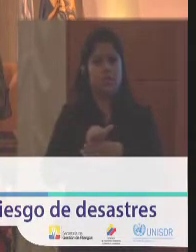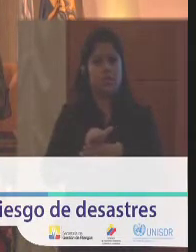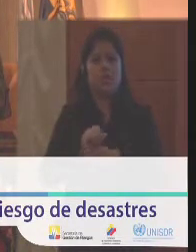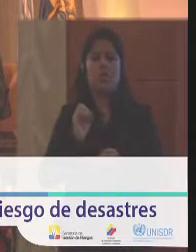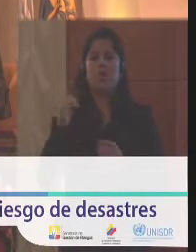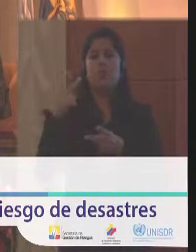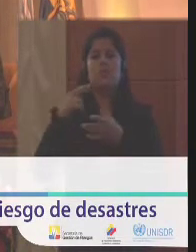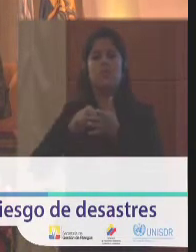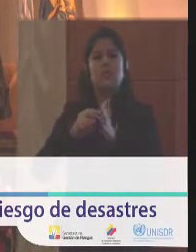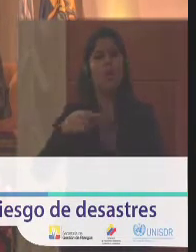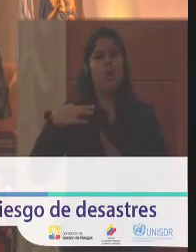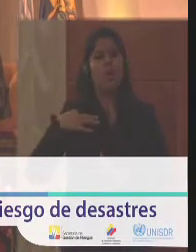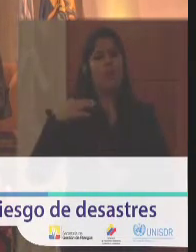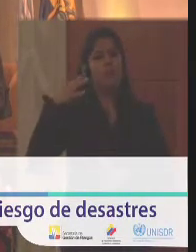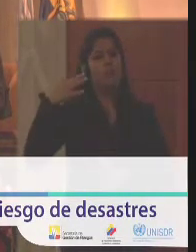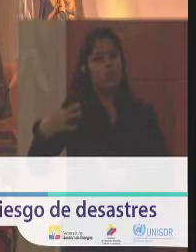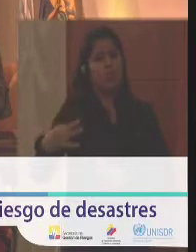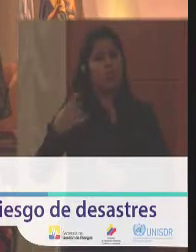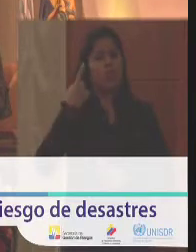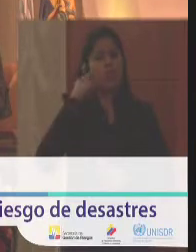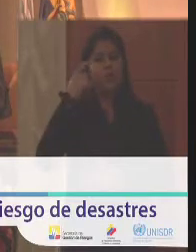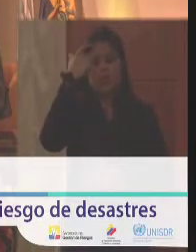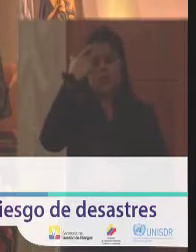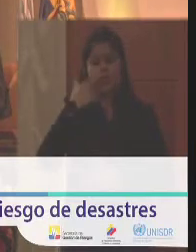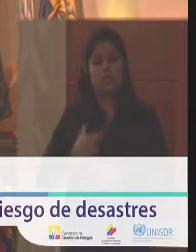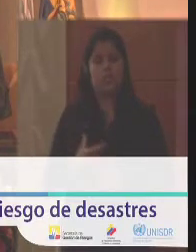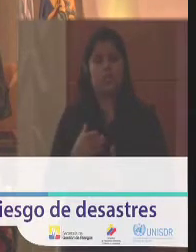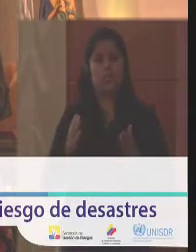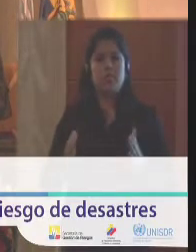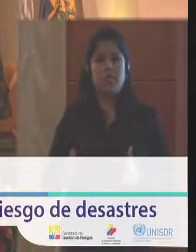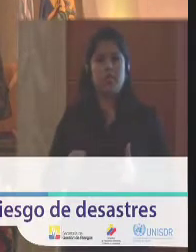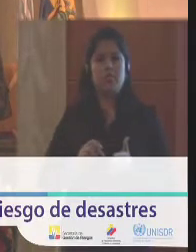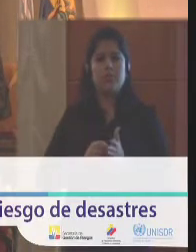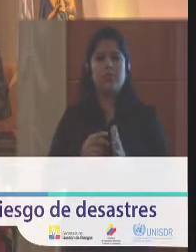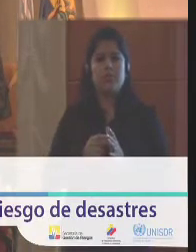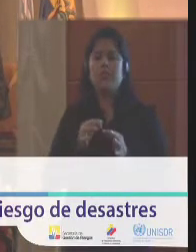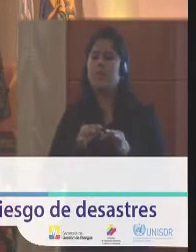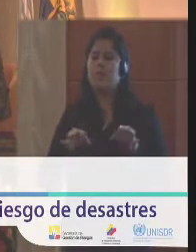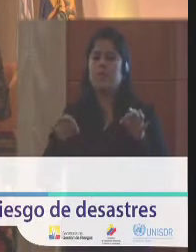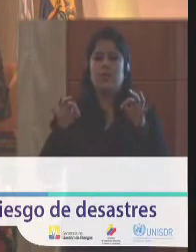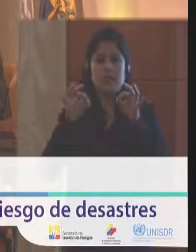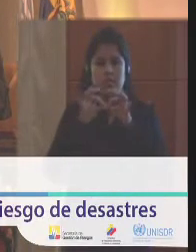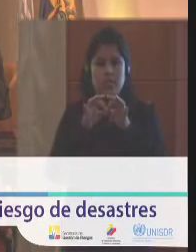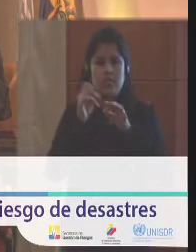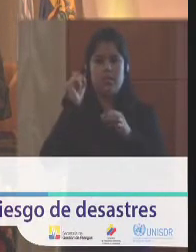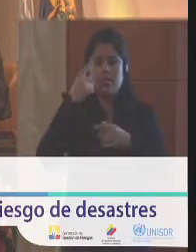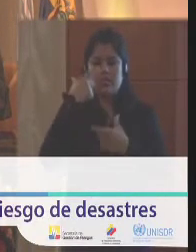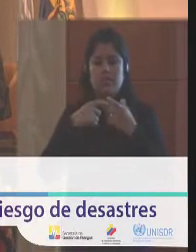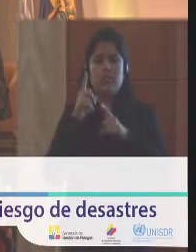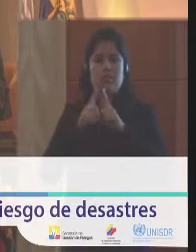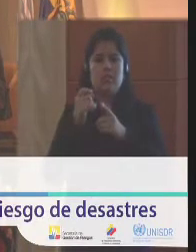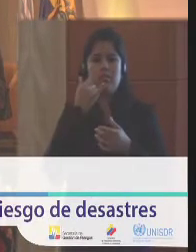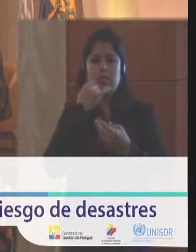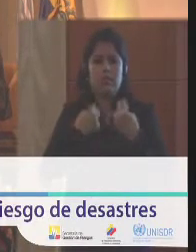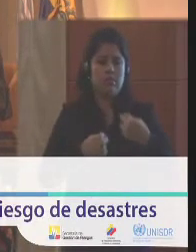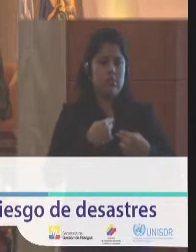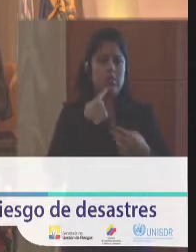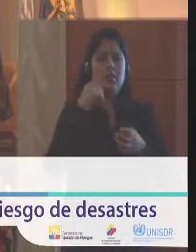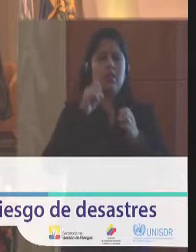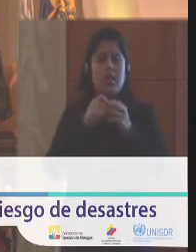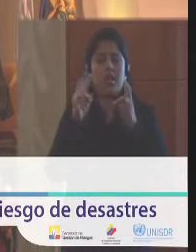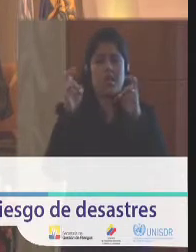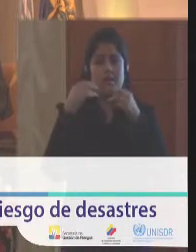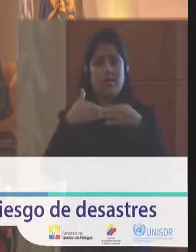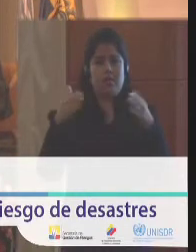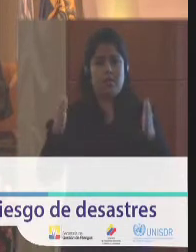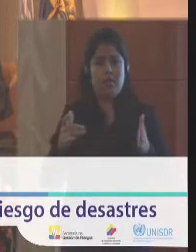requieren voluntades de seres humanos, sin descuidar algo fundamental, es las víctimas. El tema de la gestión de riesgo tiene